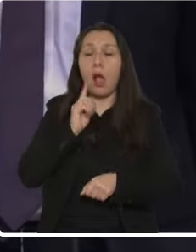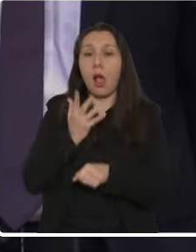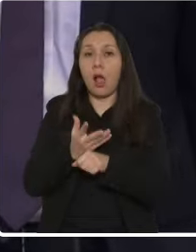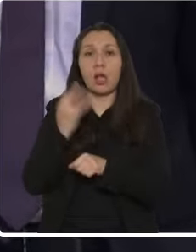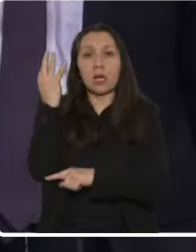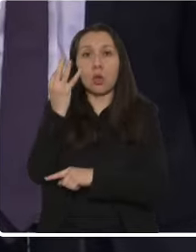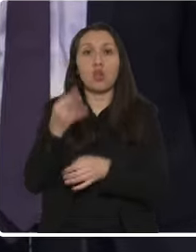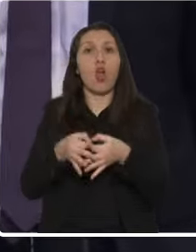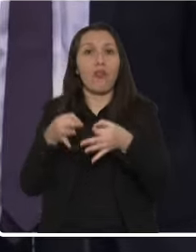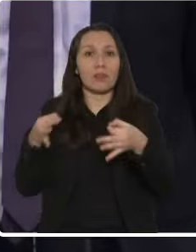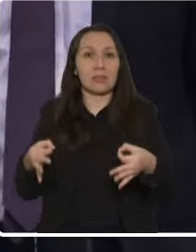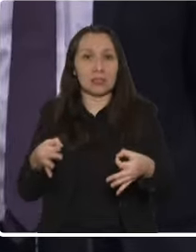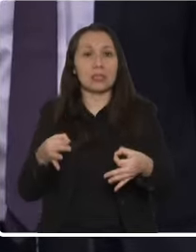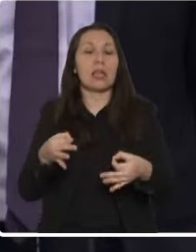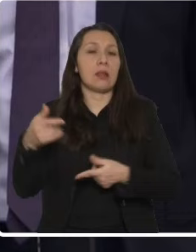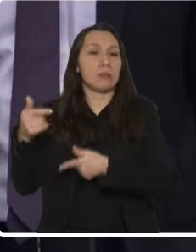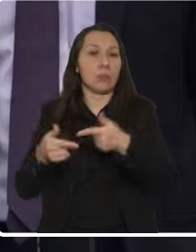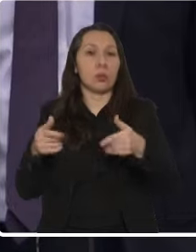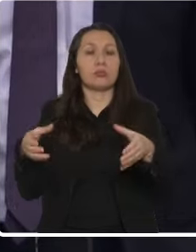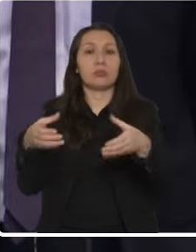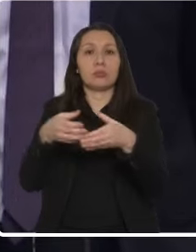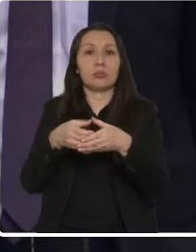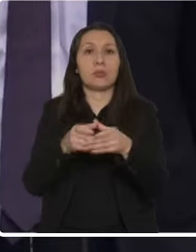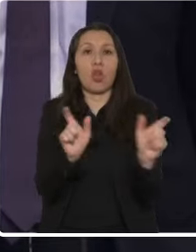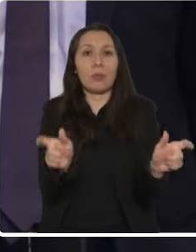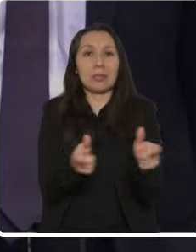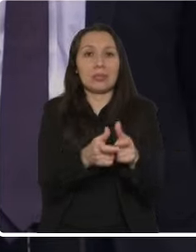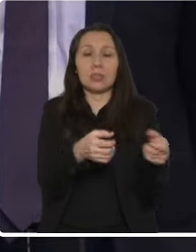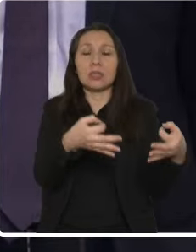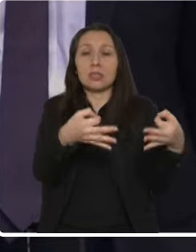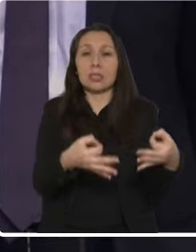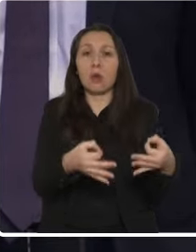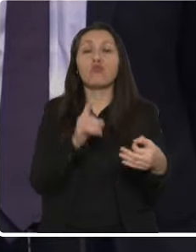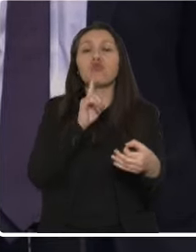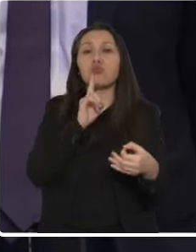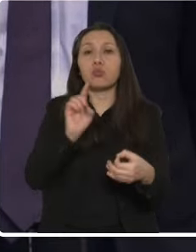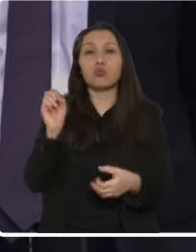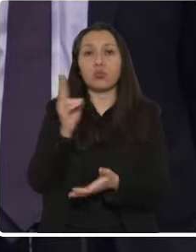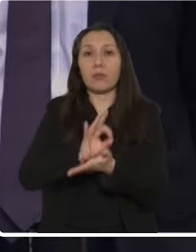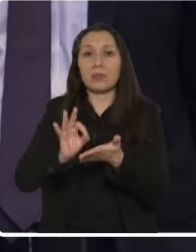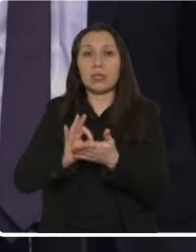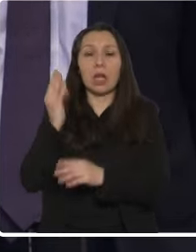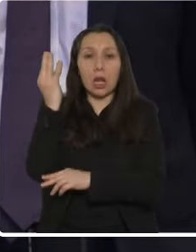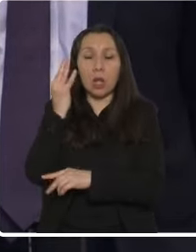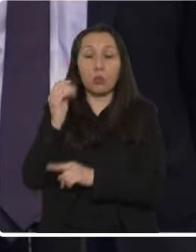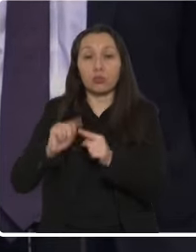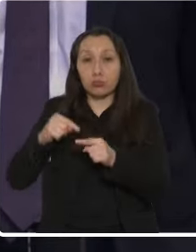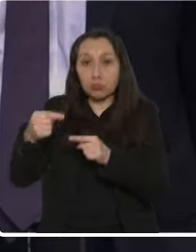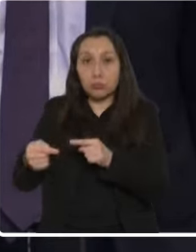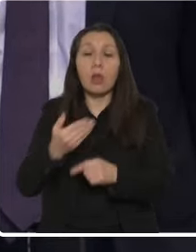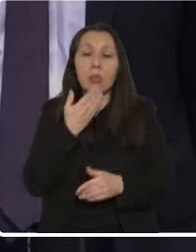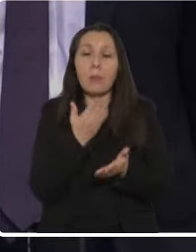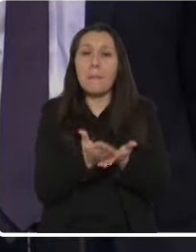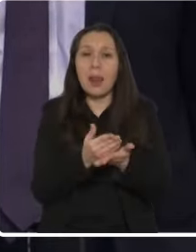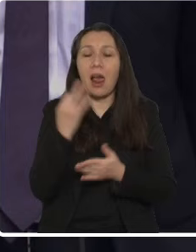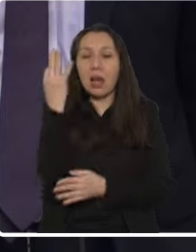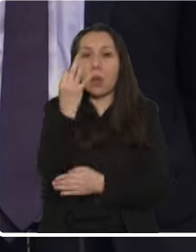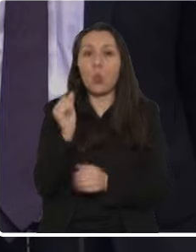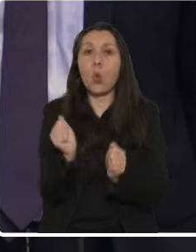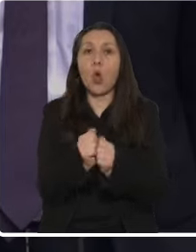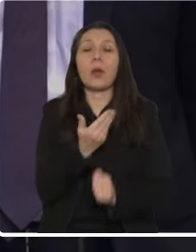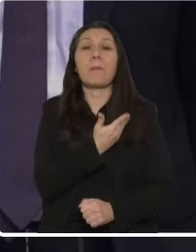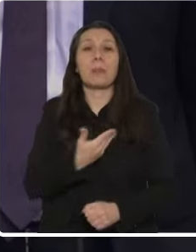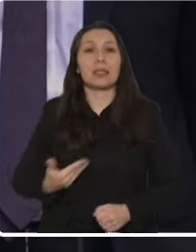con bancadas oficialistas, integrantes de las comisiones de seguridad, que va a dirigir el subsecretario. Están también planificadas reuniones con